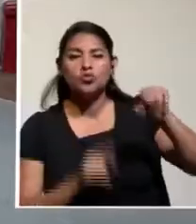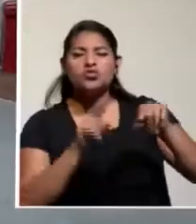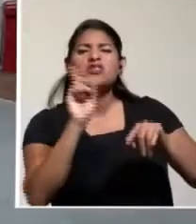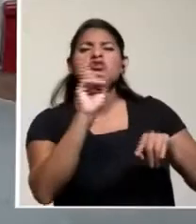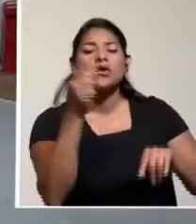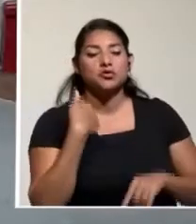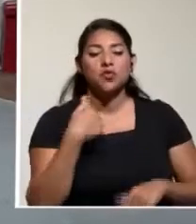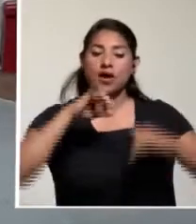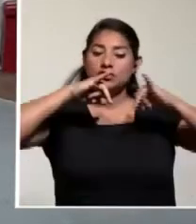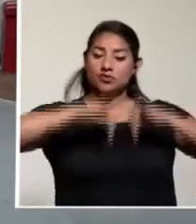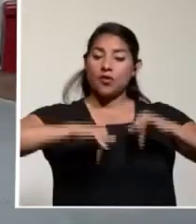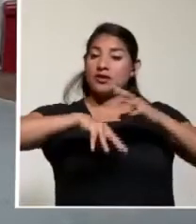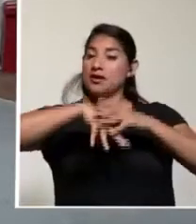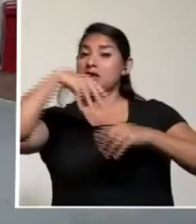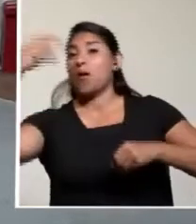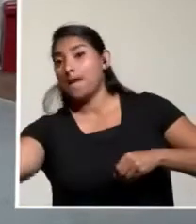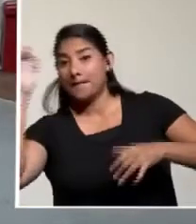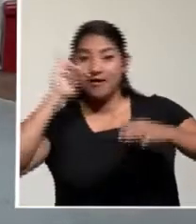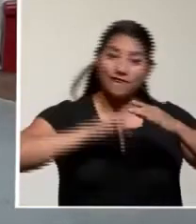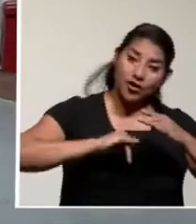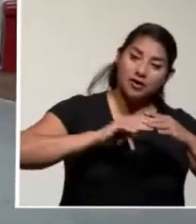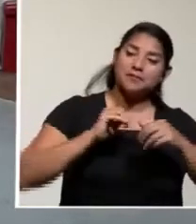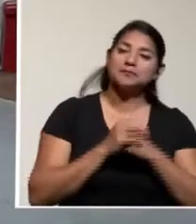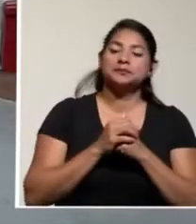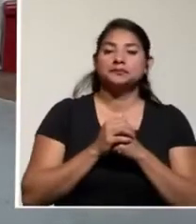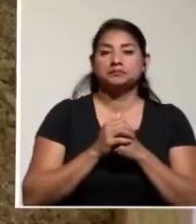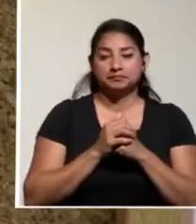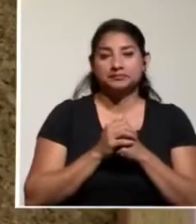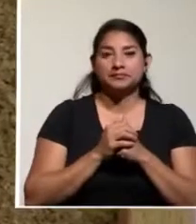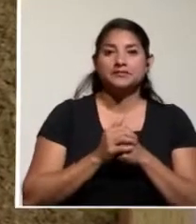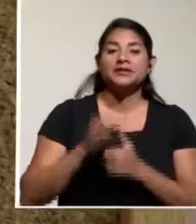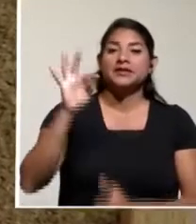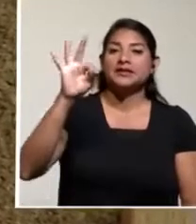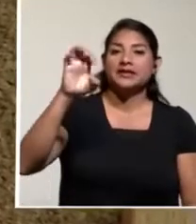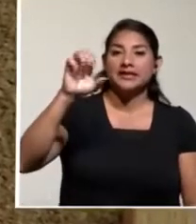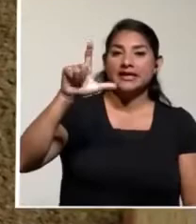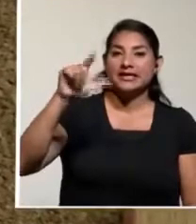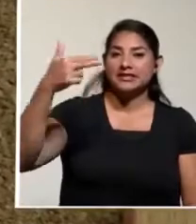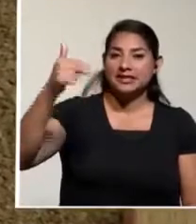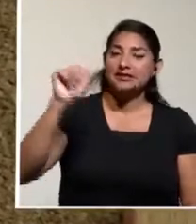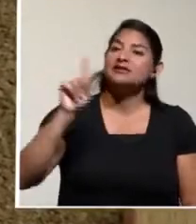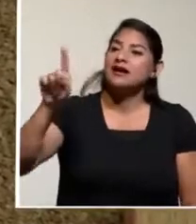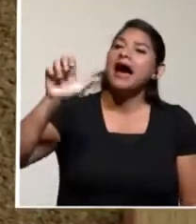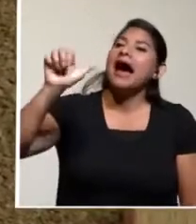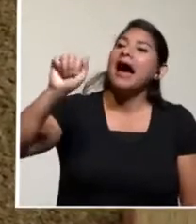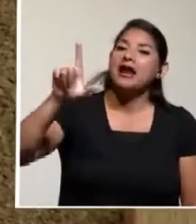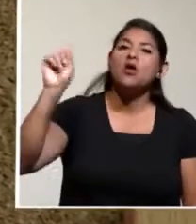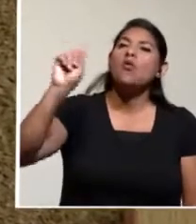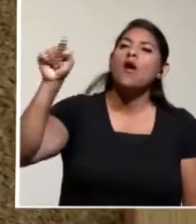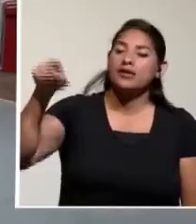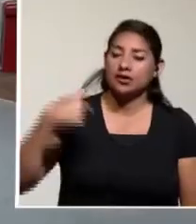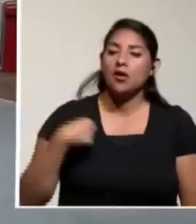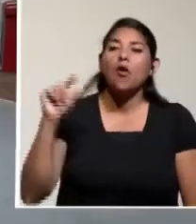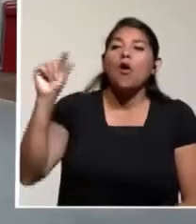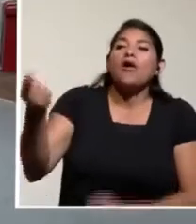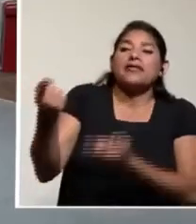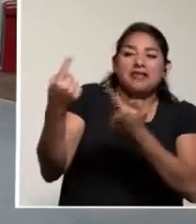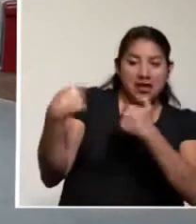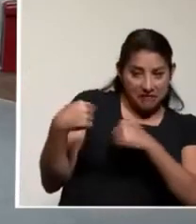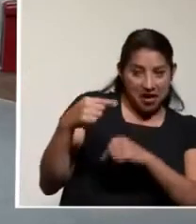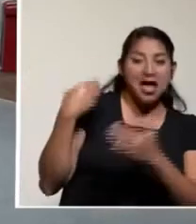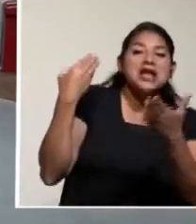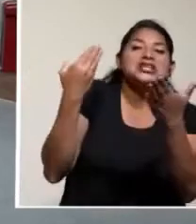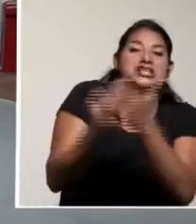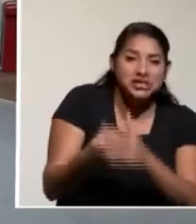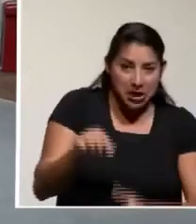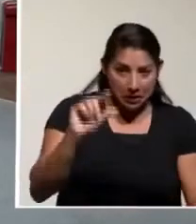¿dónde estás? Aquí estoy y no me voy. Teacher Ale, where are you? Ahorita viene Teacher